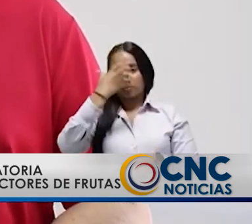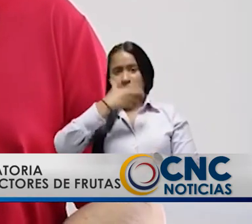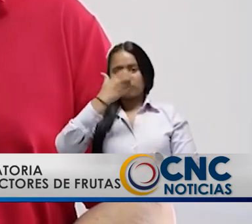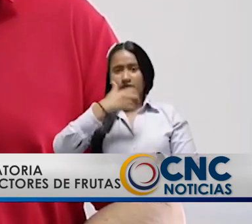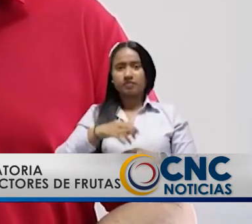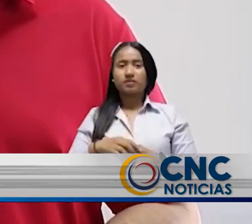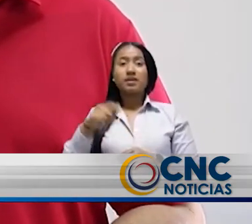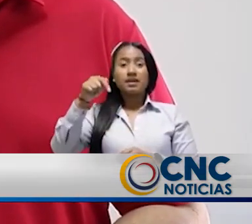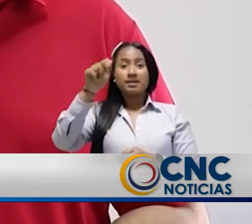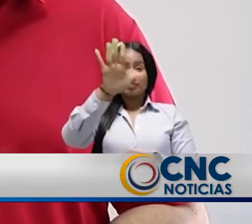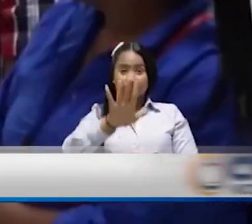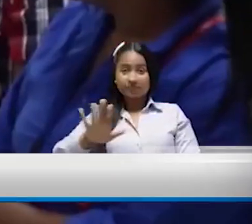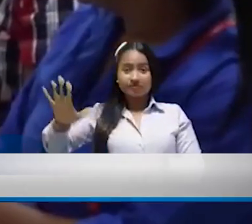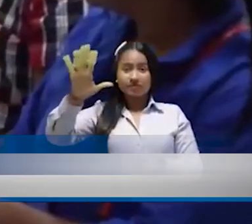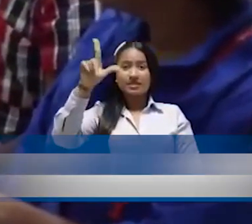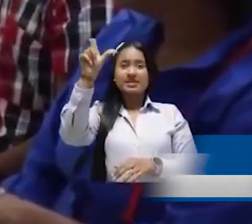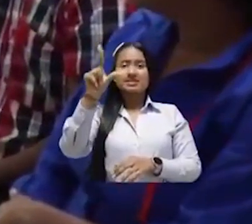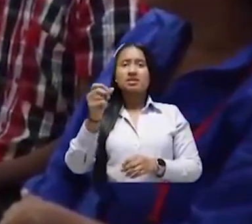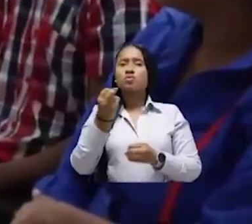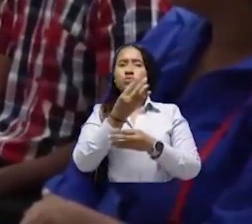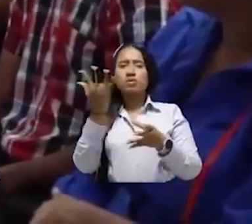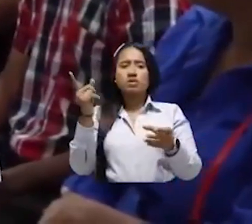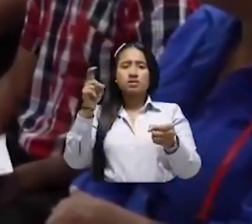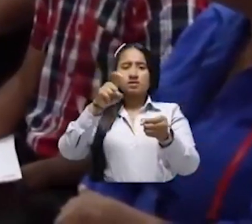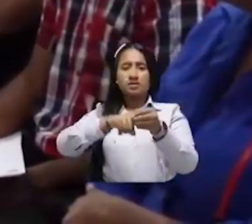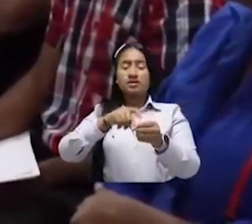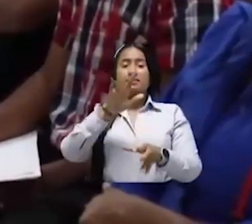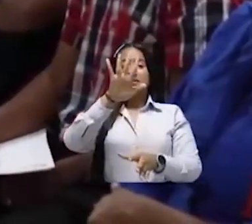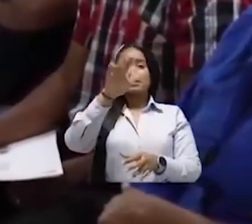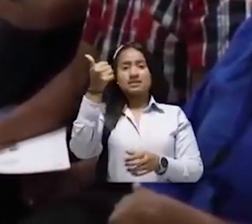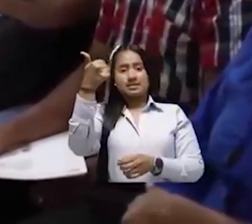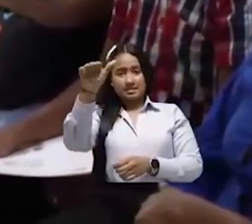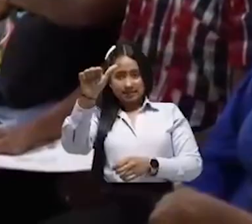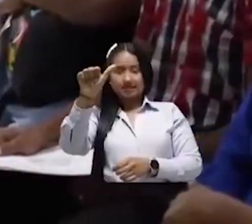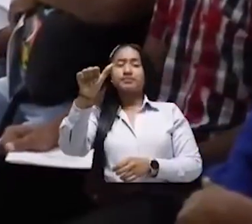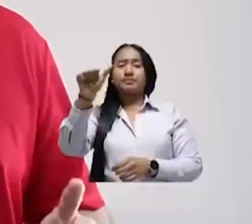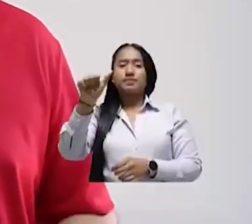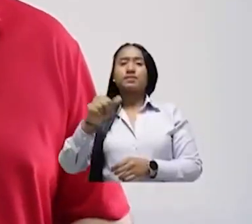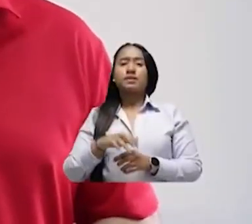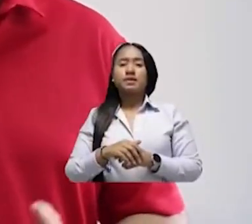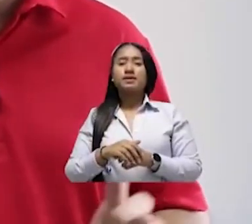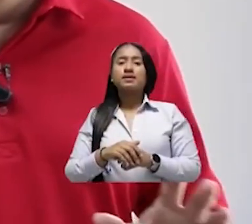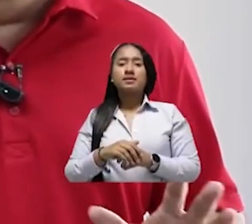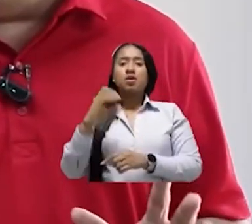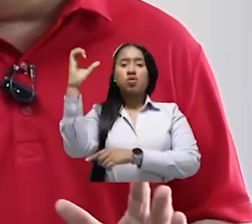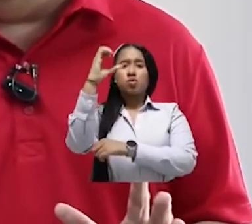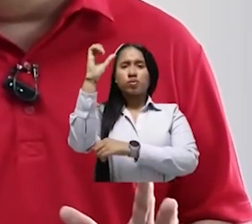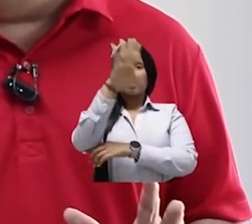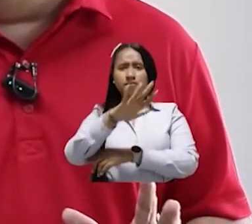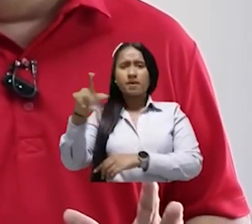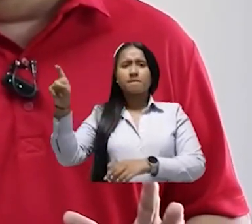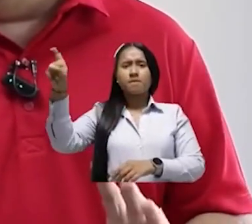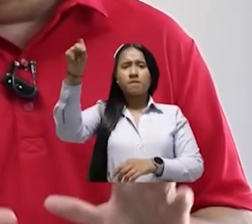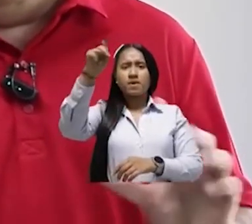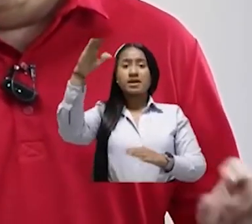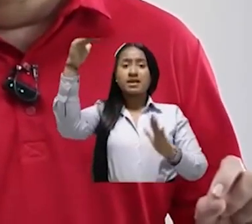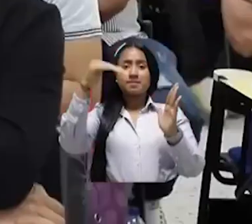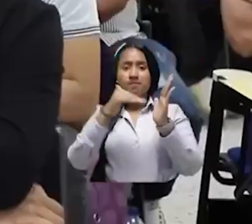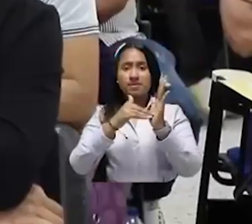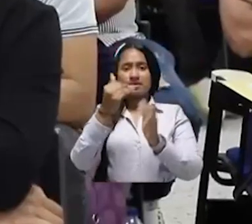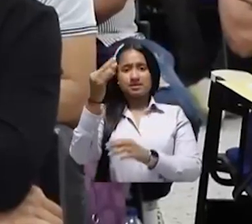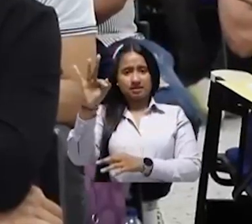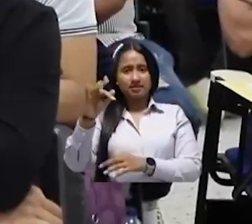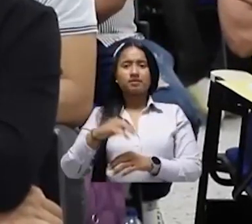de frutas en estas regiones. En el Cesar se postularon 512. Fuimos la mayor postulación a nivel nacional. De los